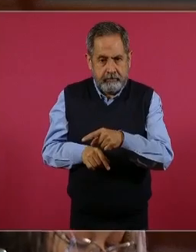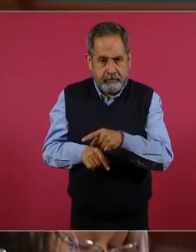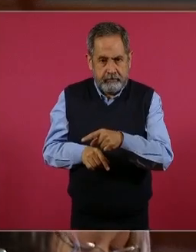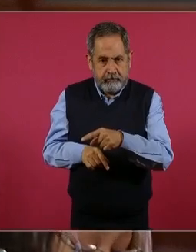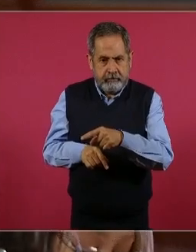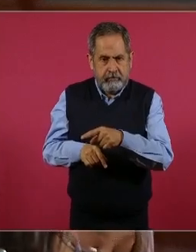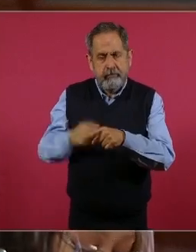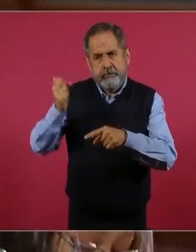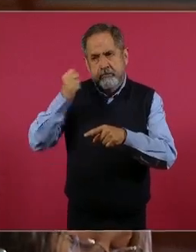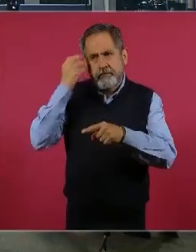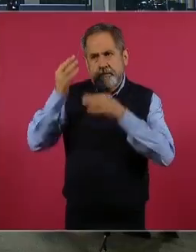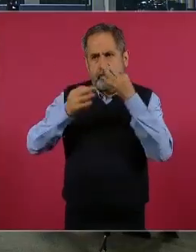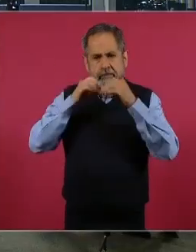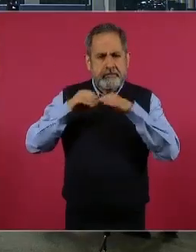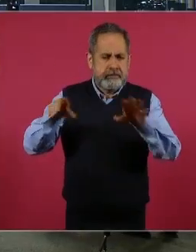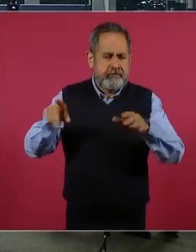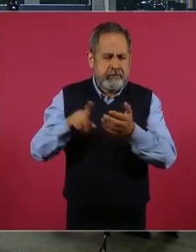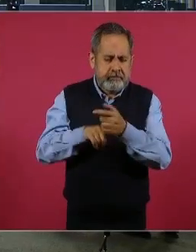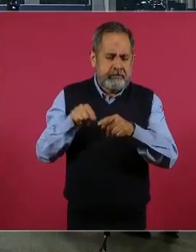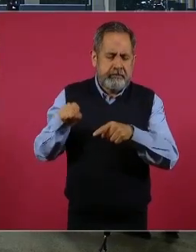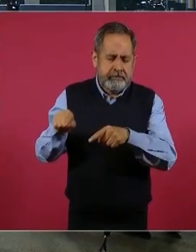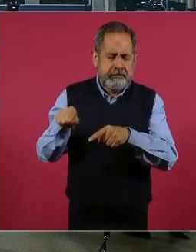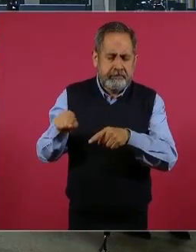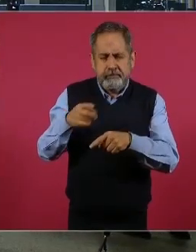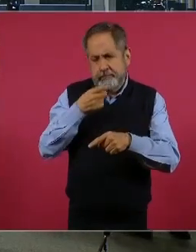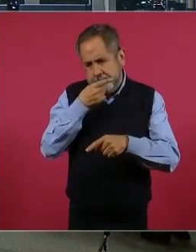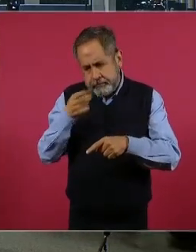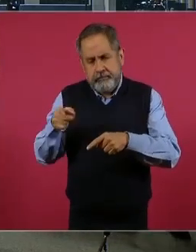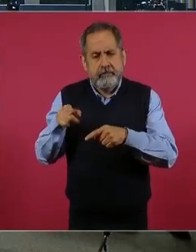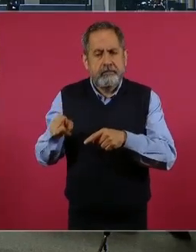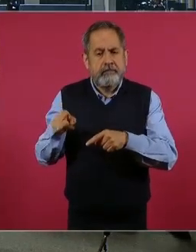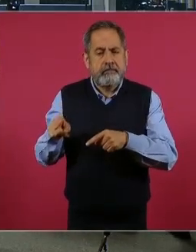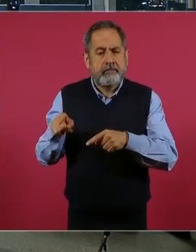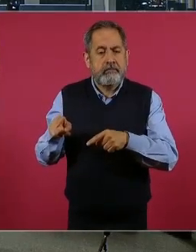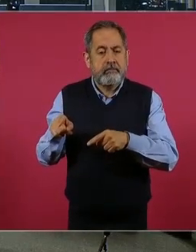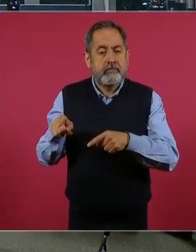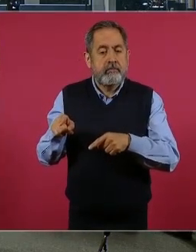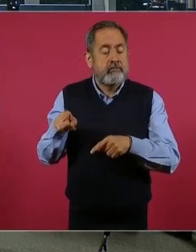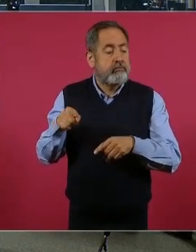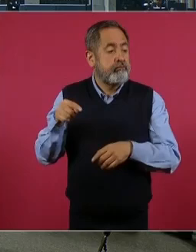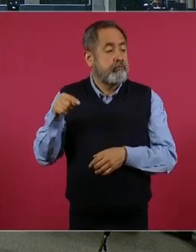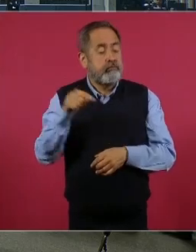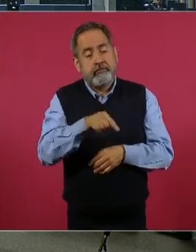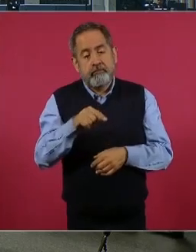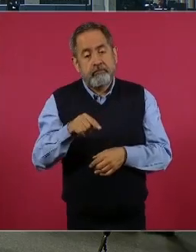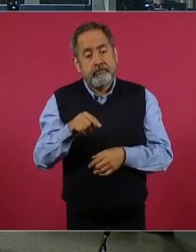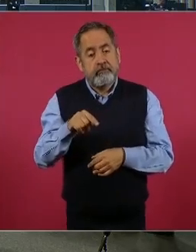en un foro de FIRA que la Financiera